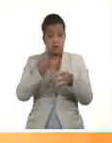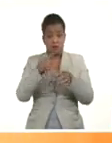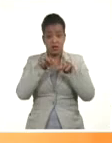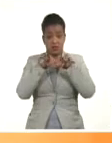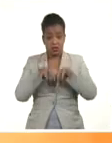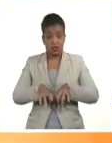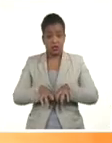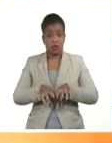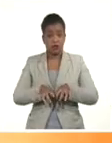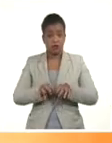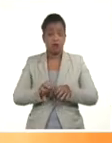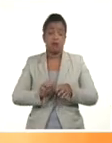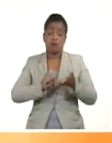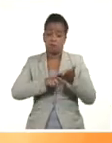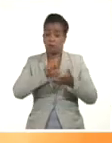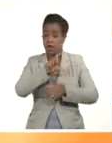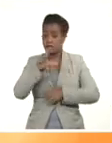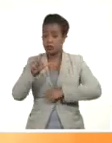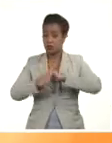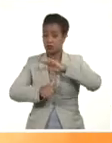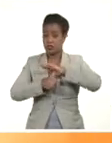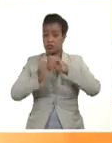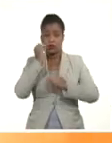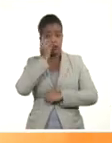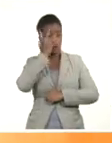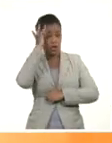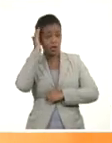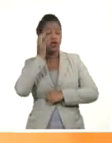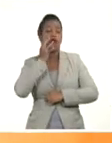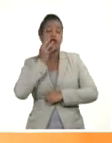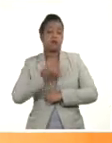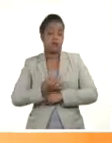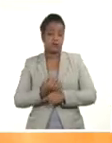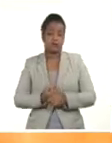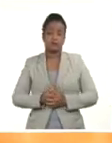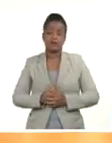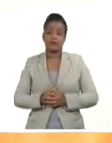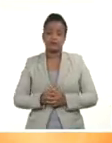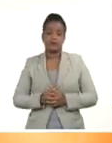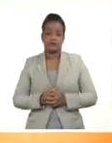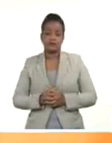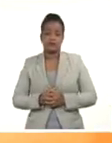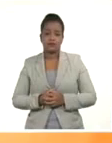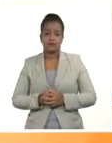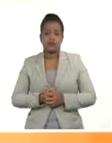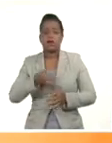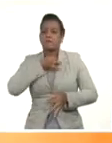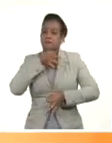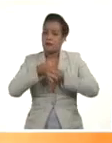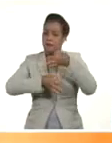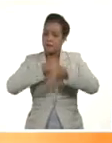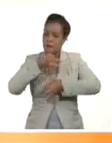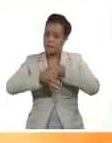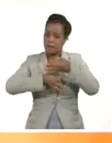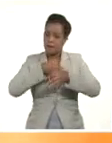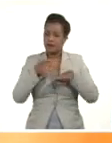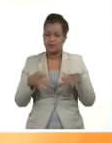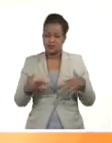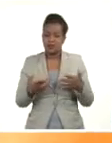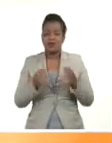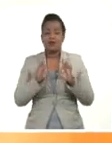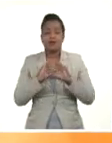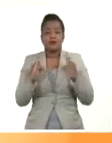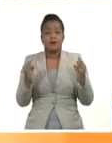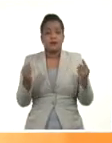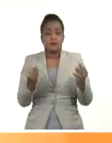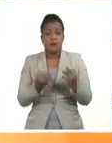secretario de nuestro partido, el presidente de la República, Miguel Díaz-Canel Bermúdez, explicaron que las familias